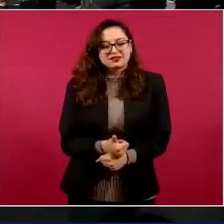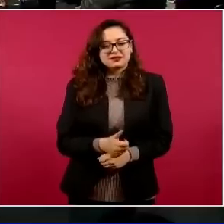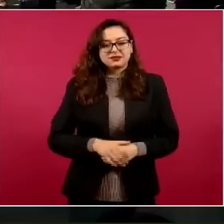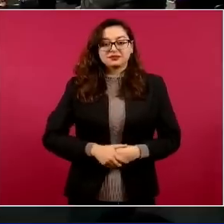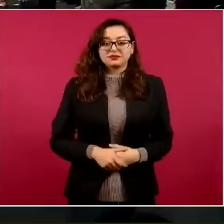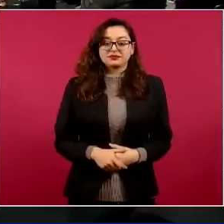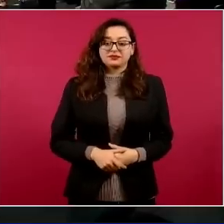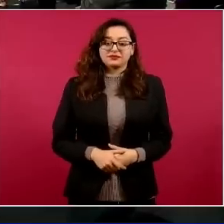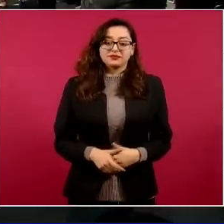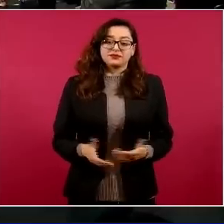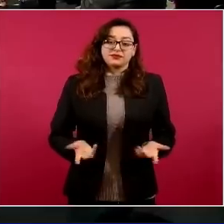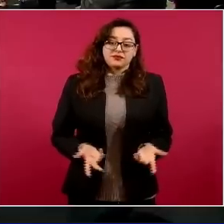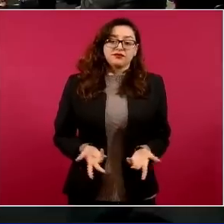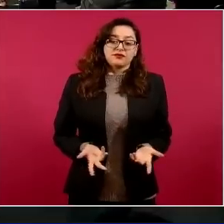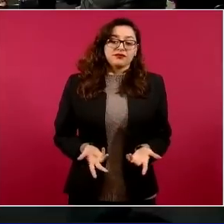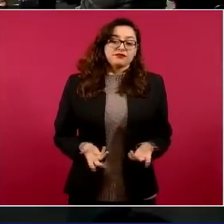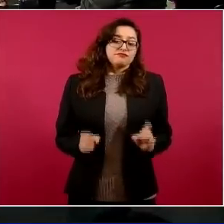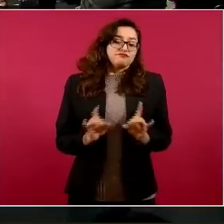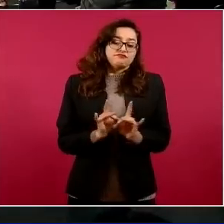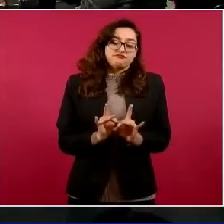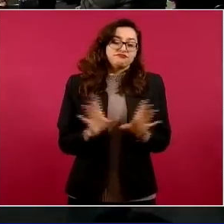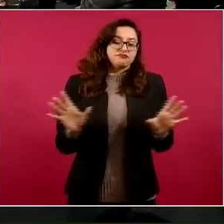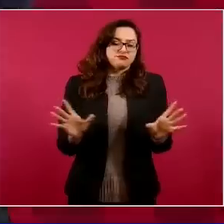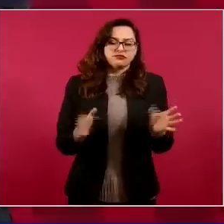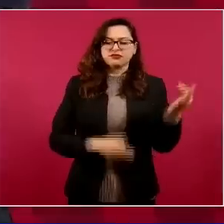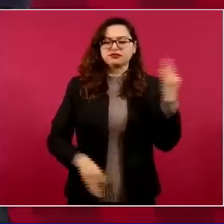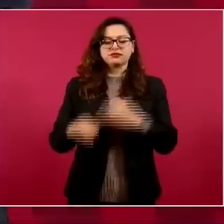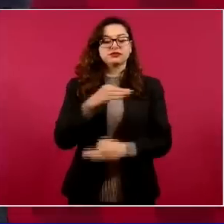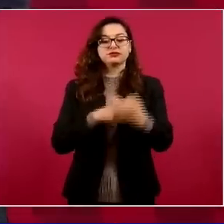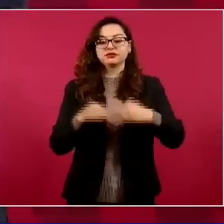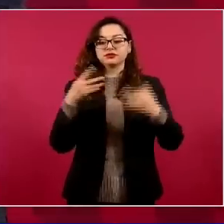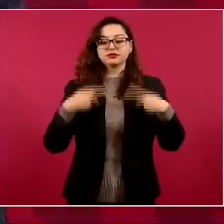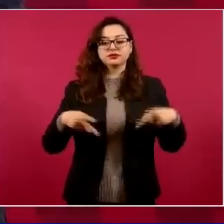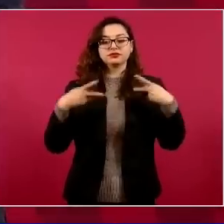Son cosas que se dan en la vida, ¿no? Somos libres.